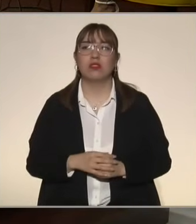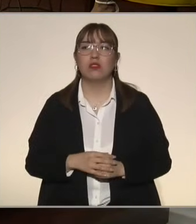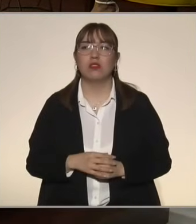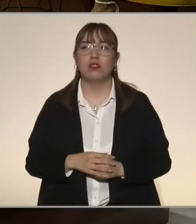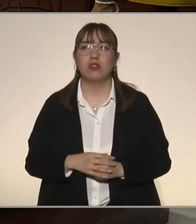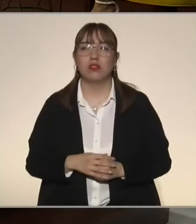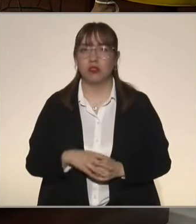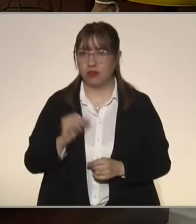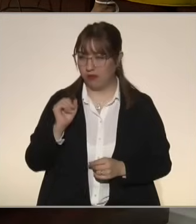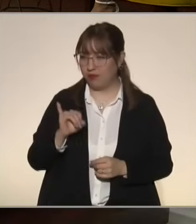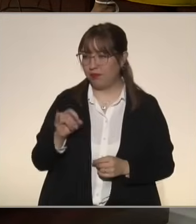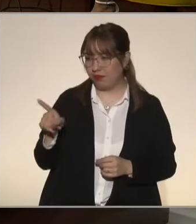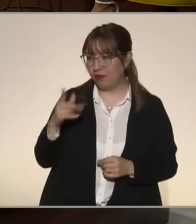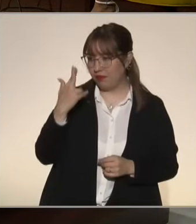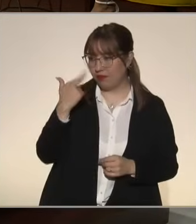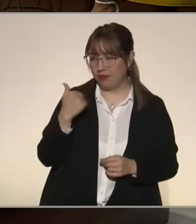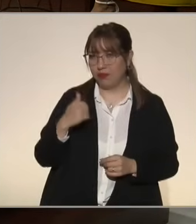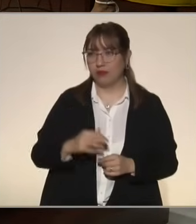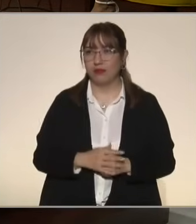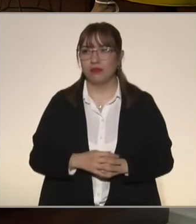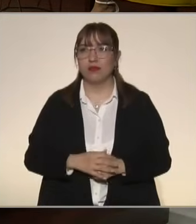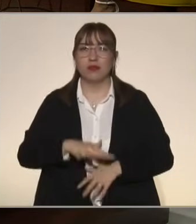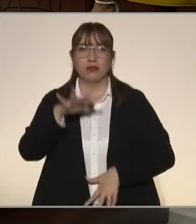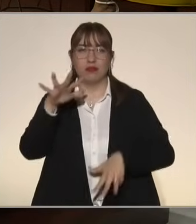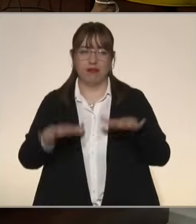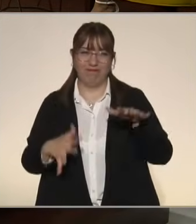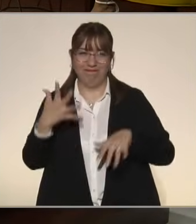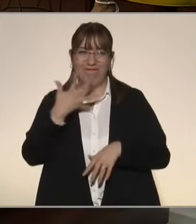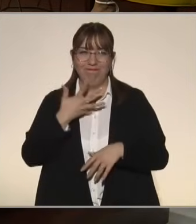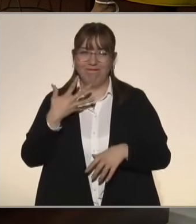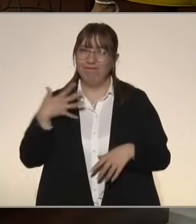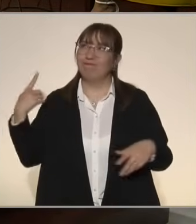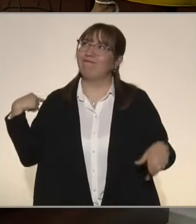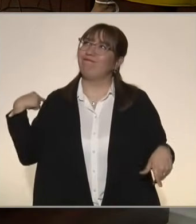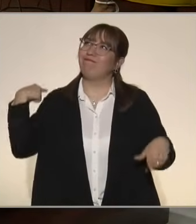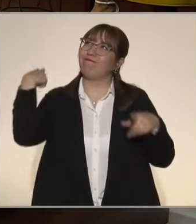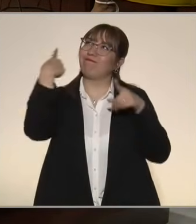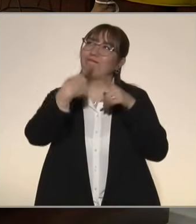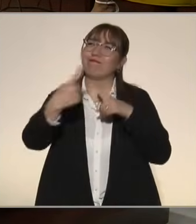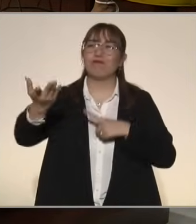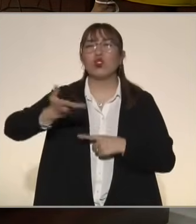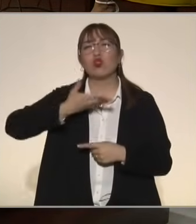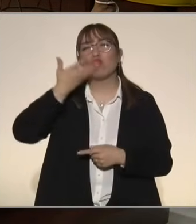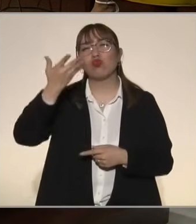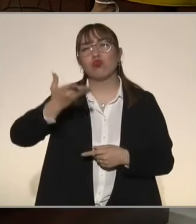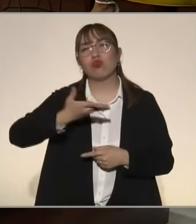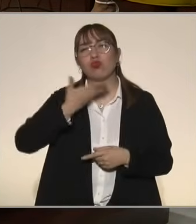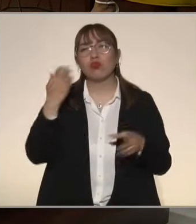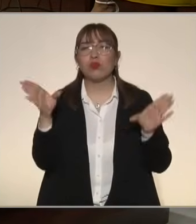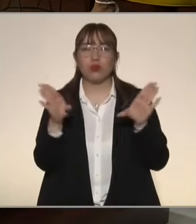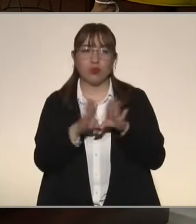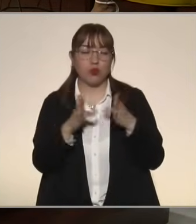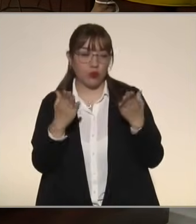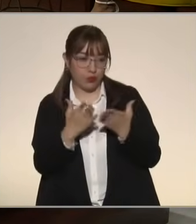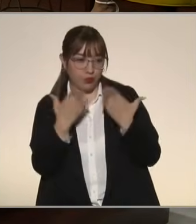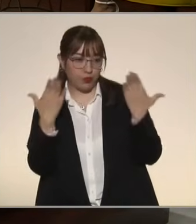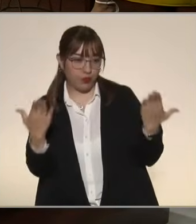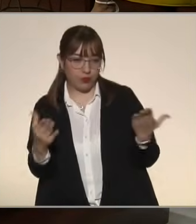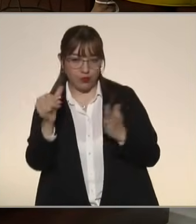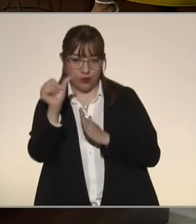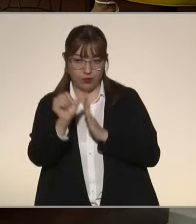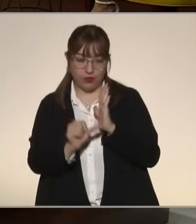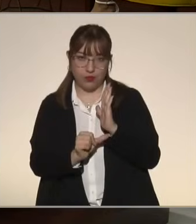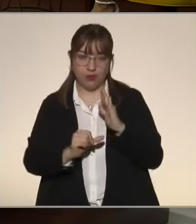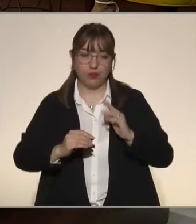realmente tenemos como muchas ideas preconcebidas sobre cómo debe de suceder, ¿no? Bueno, por supuesto, como ya sabemos,